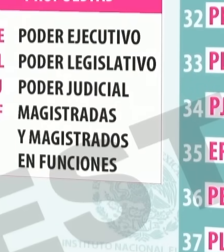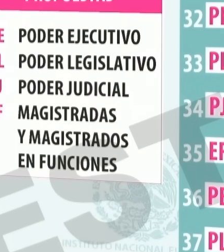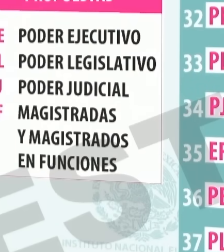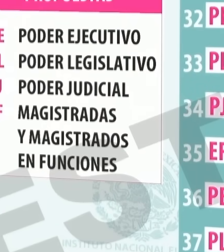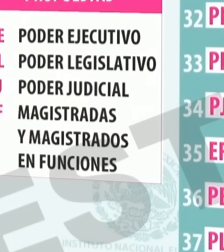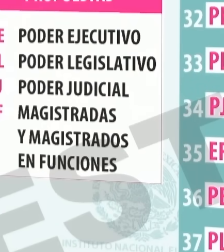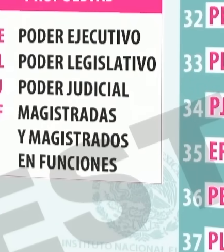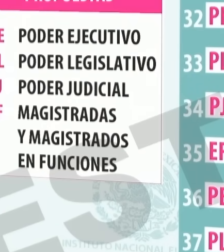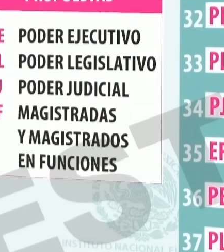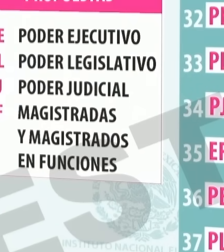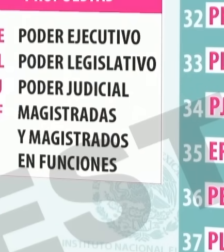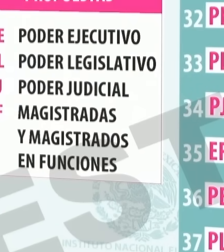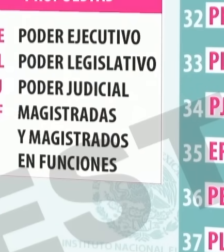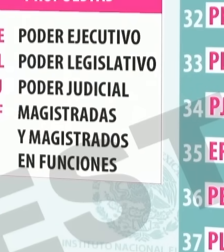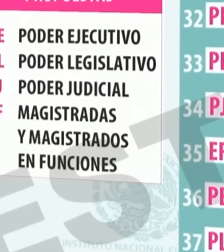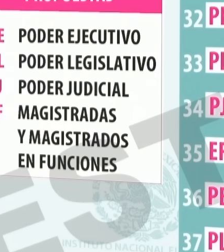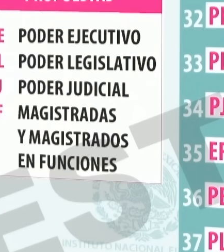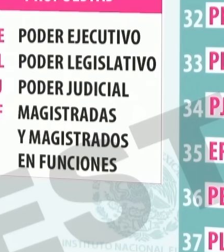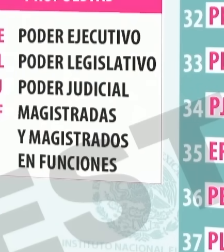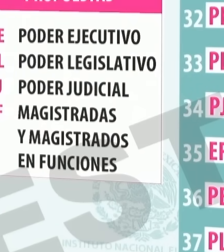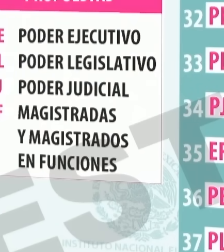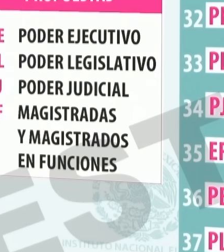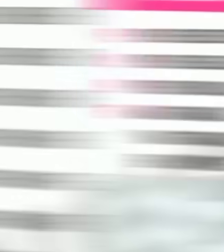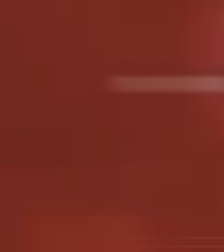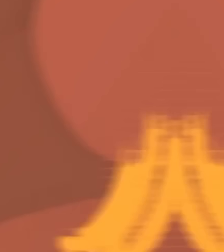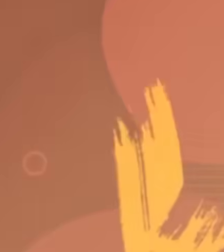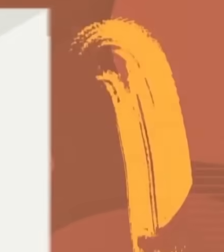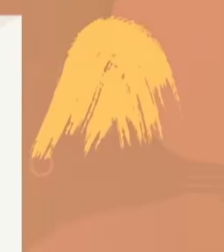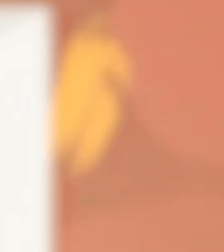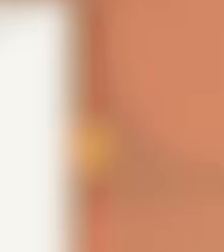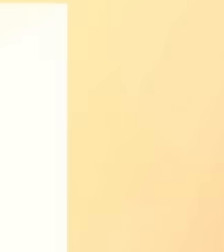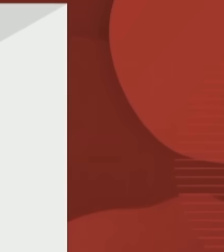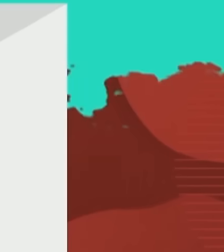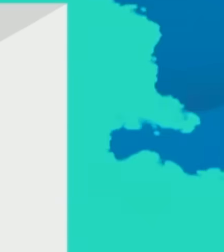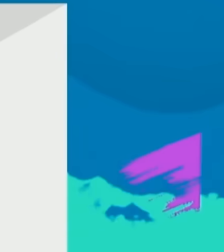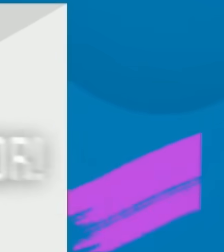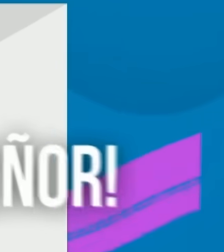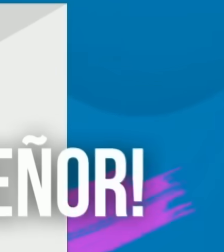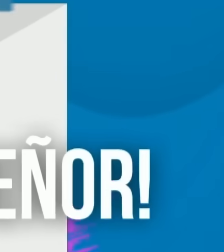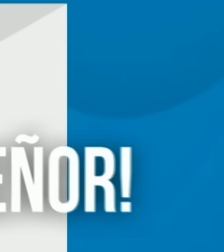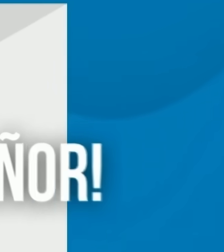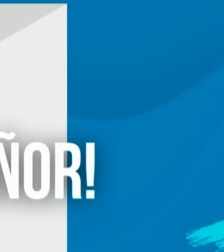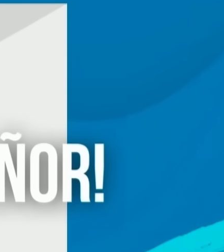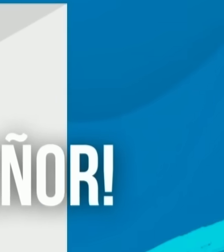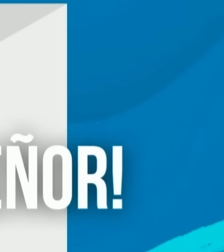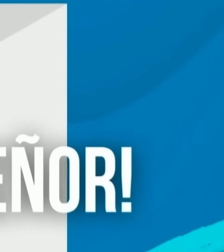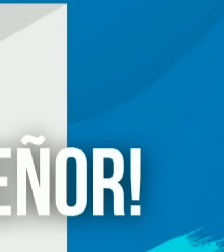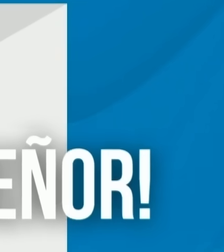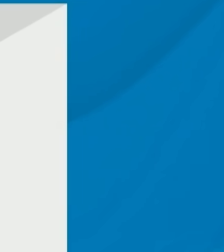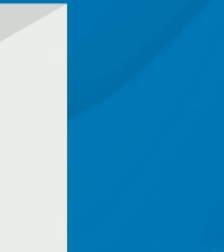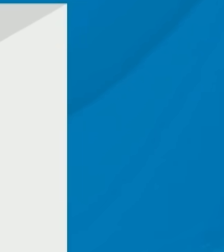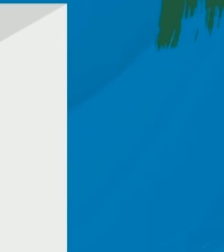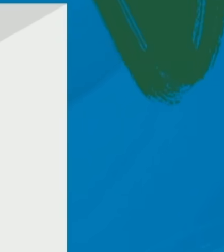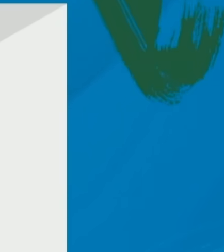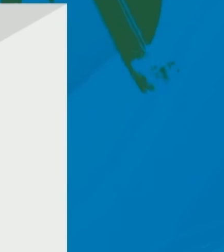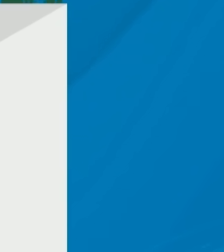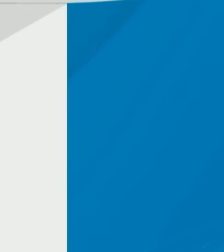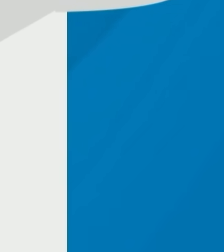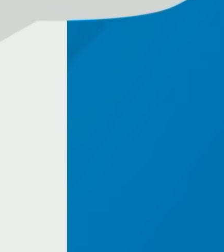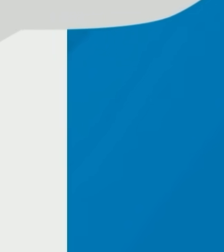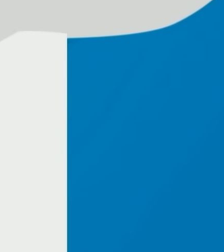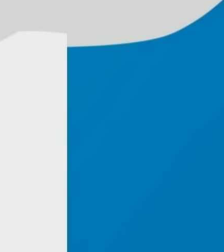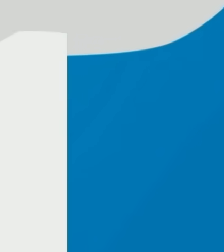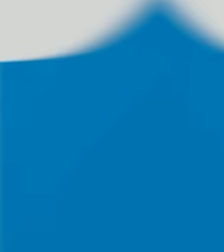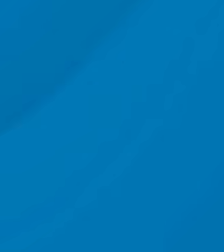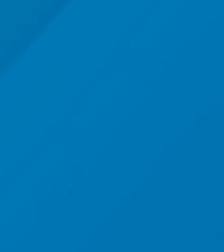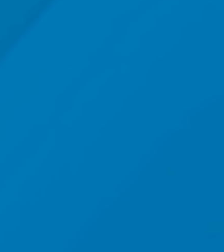te vayas a equivocar. Después la boleta. ¡Sí, señor! Directo a la